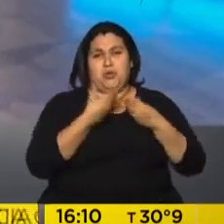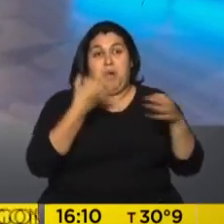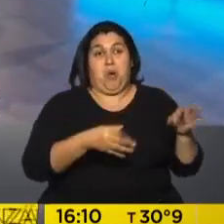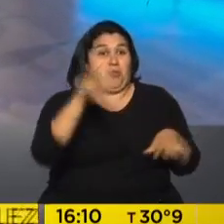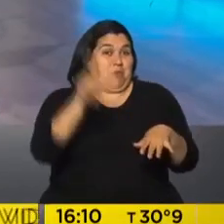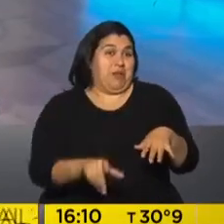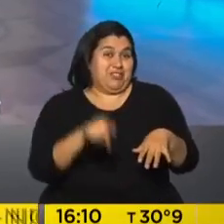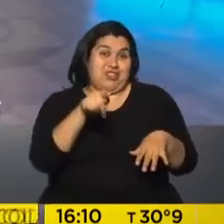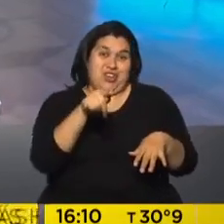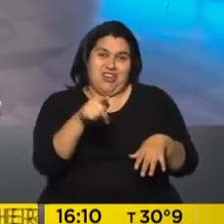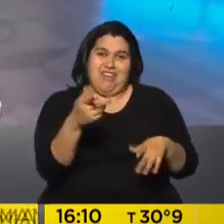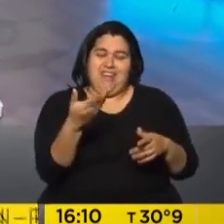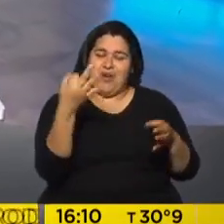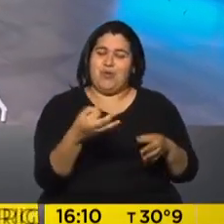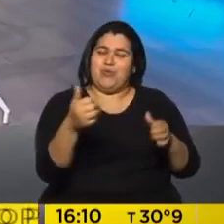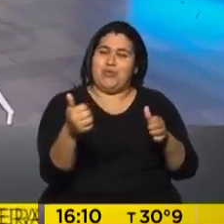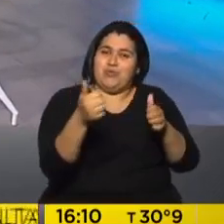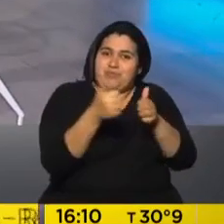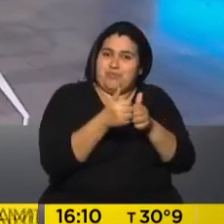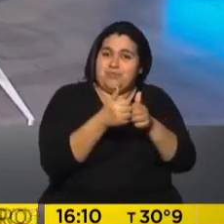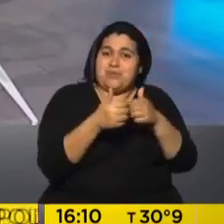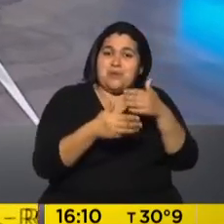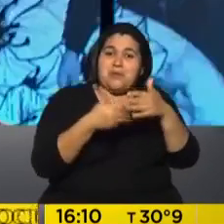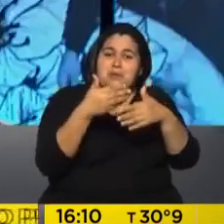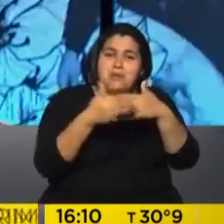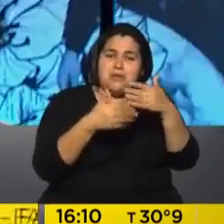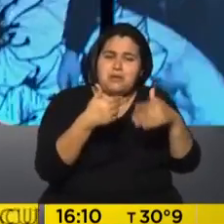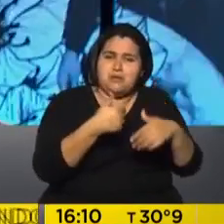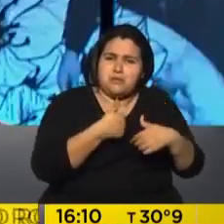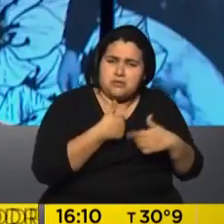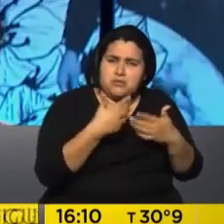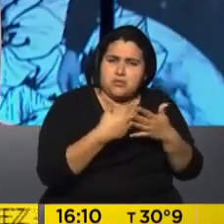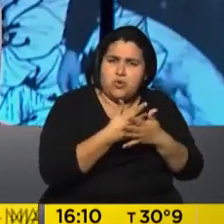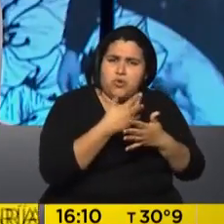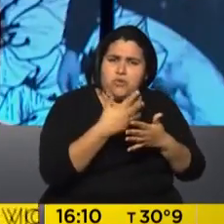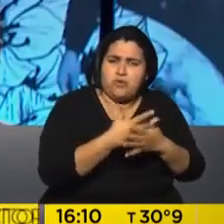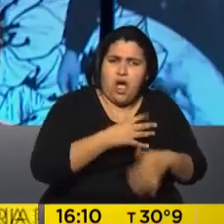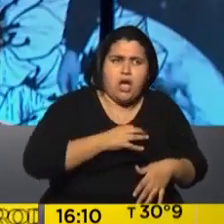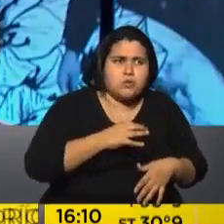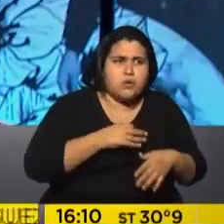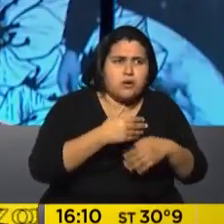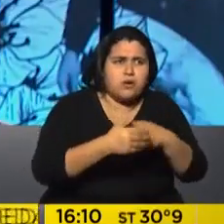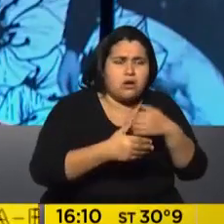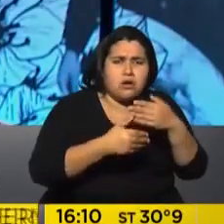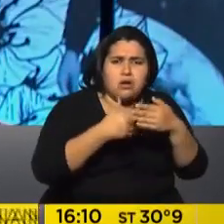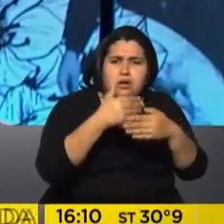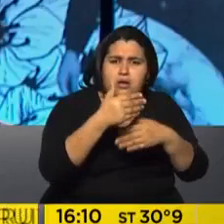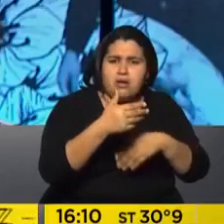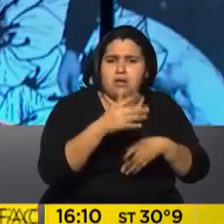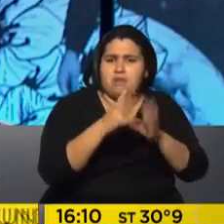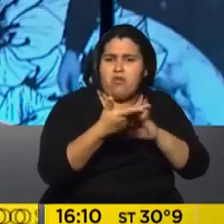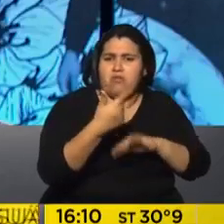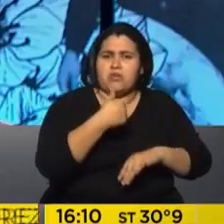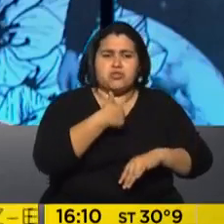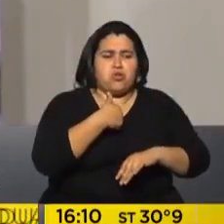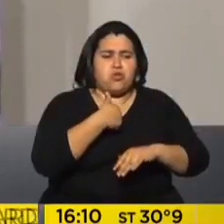persona. Que después me fue perjudicando con los años, porque entendí de que en realidad yo era solamente un